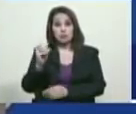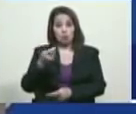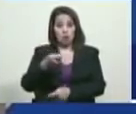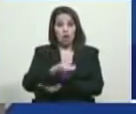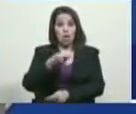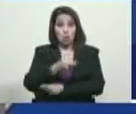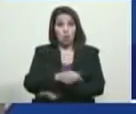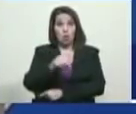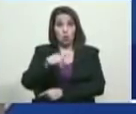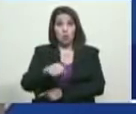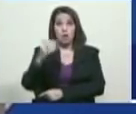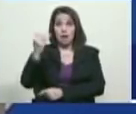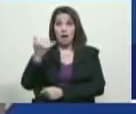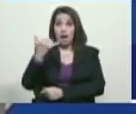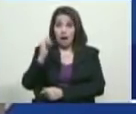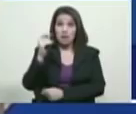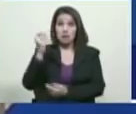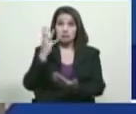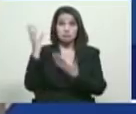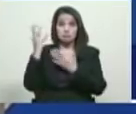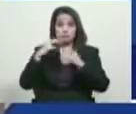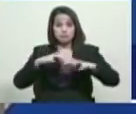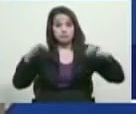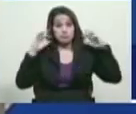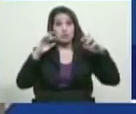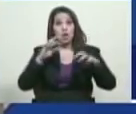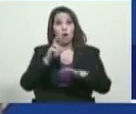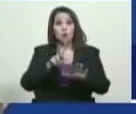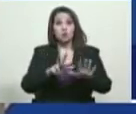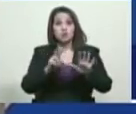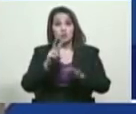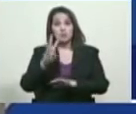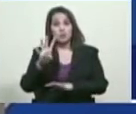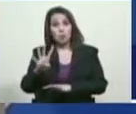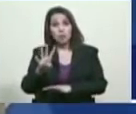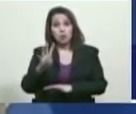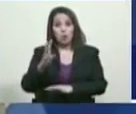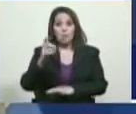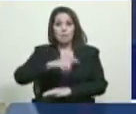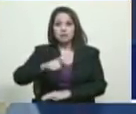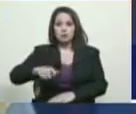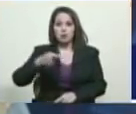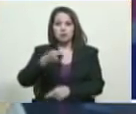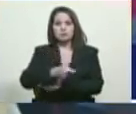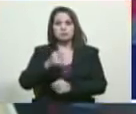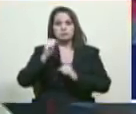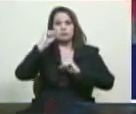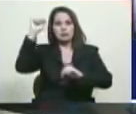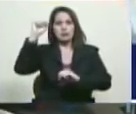hay 824 vencedores y vencedoras del Distrito Capital,